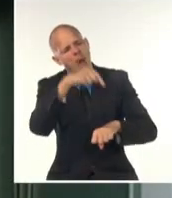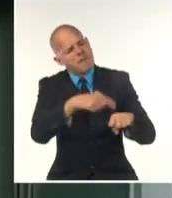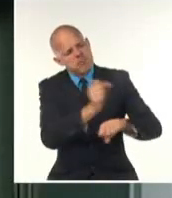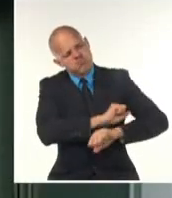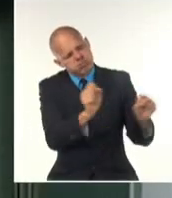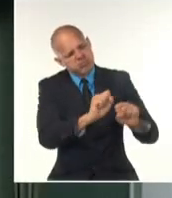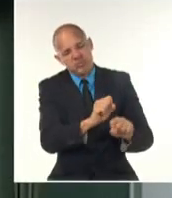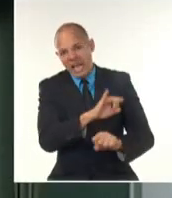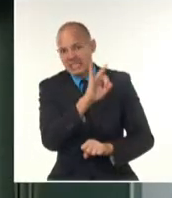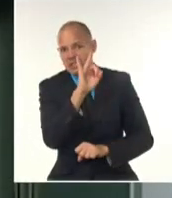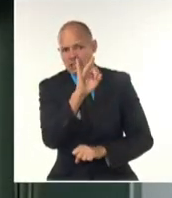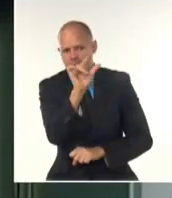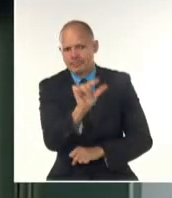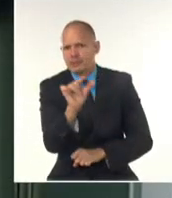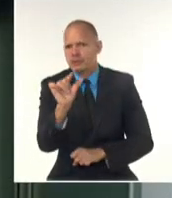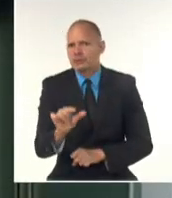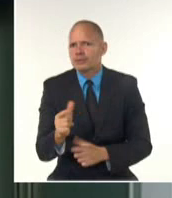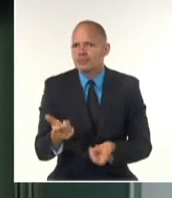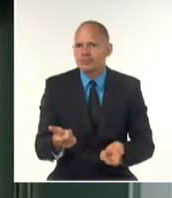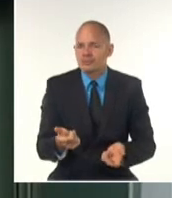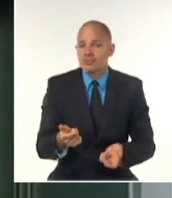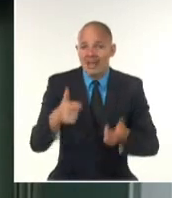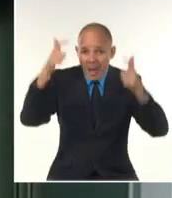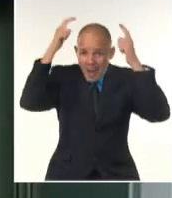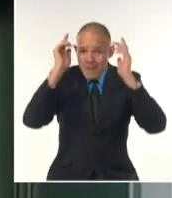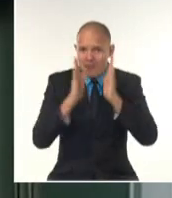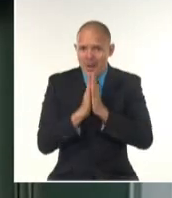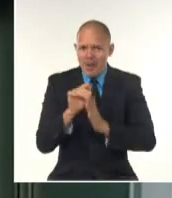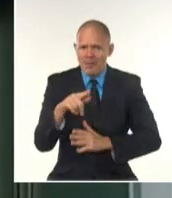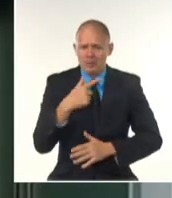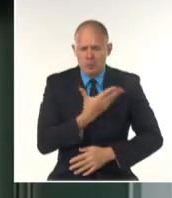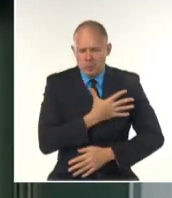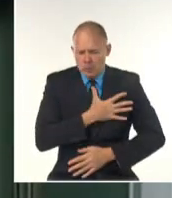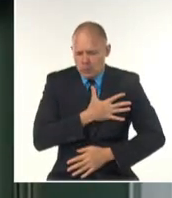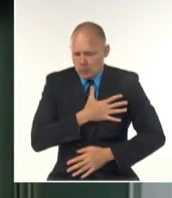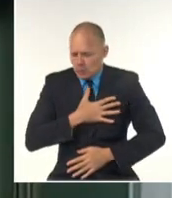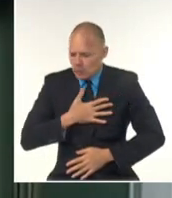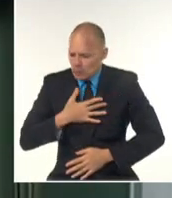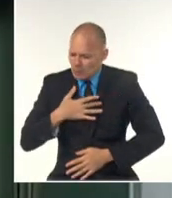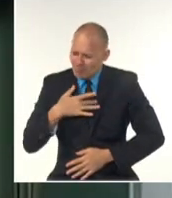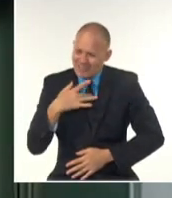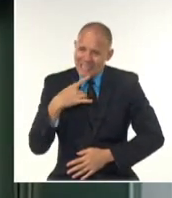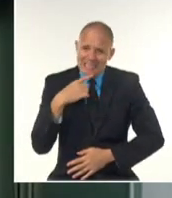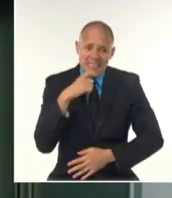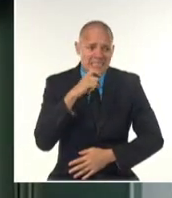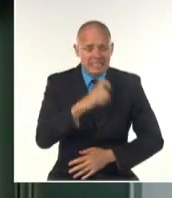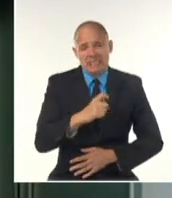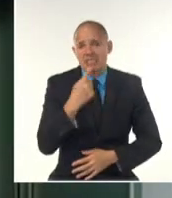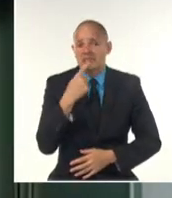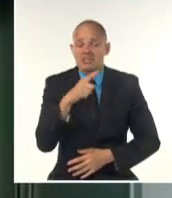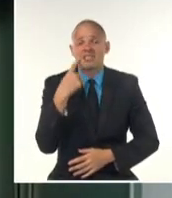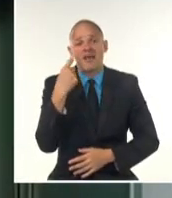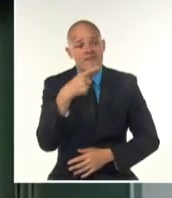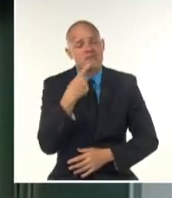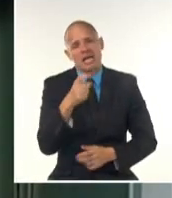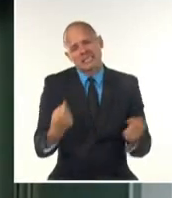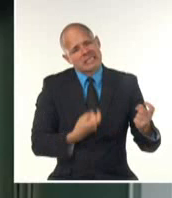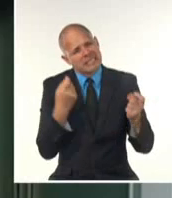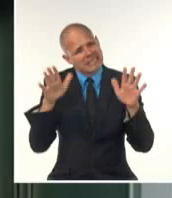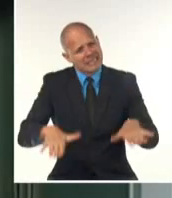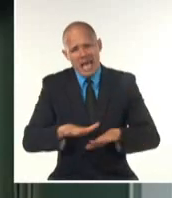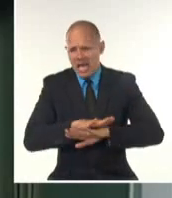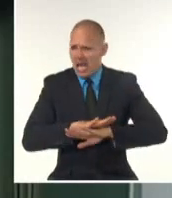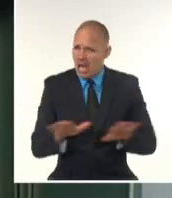su dolor luego del brutal crimen y renovó su firme petición de un alto el fuego inmediato en la franja devastada por los